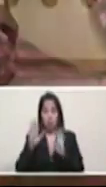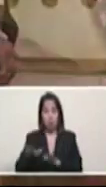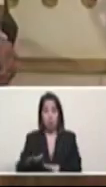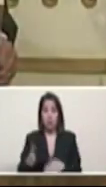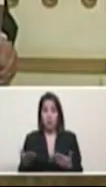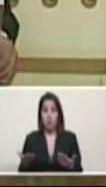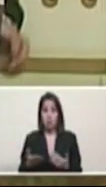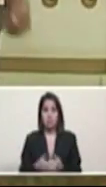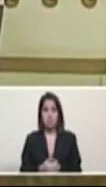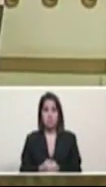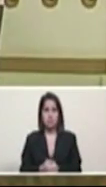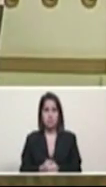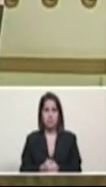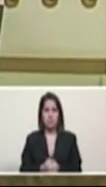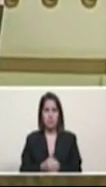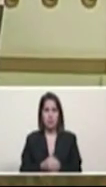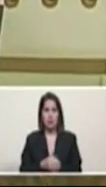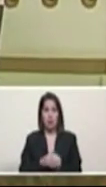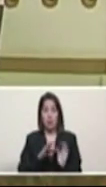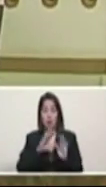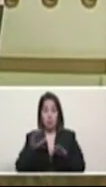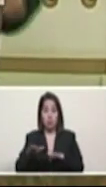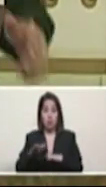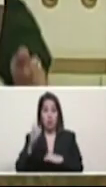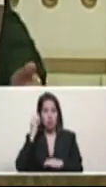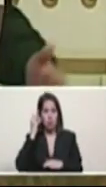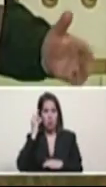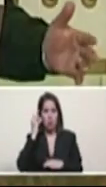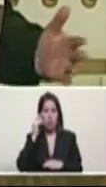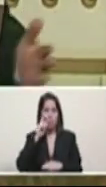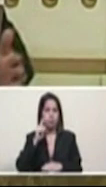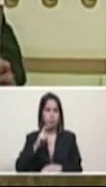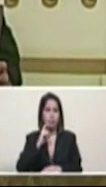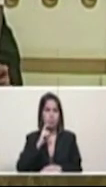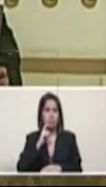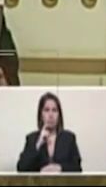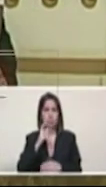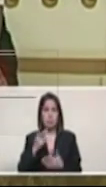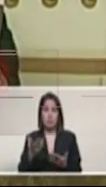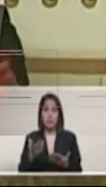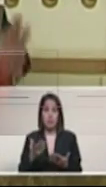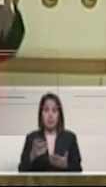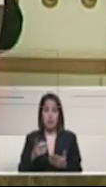reserva mundial en oro e invitó al pueblo venezolano a unirse en el plan